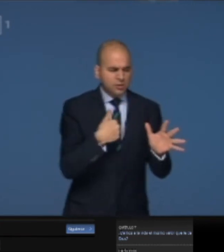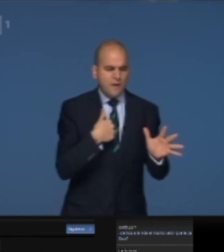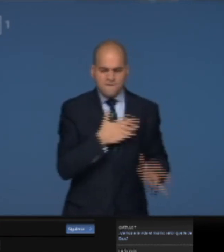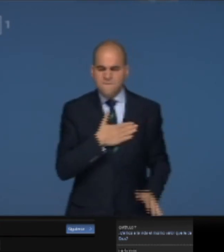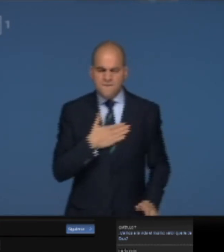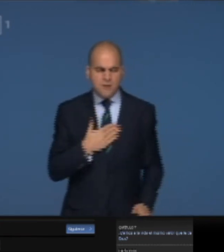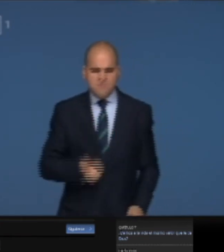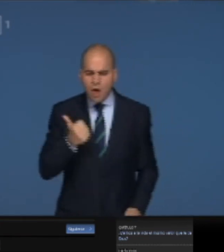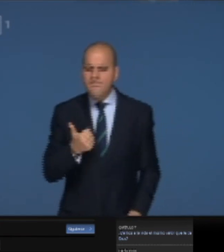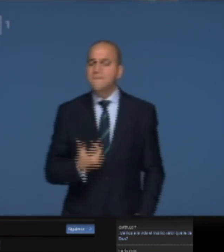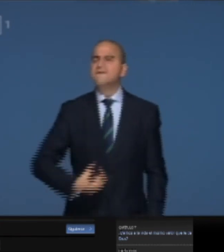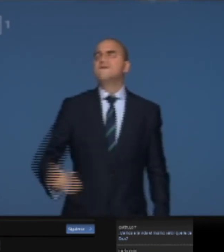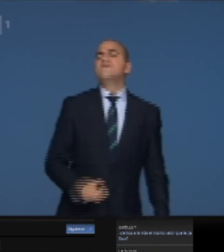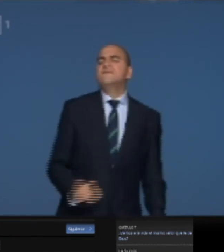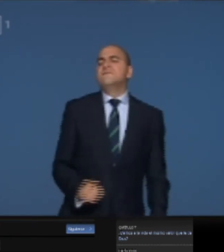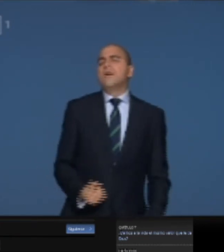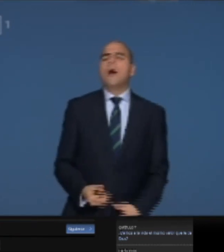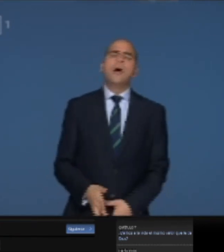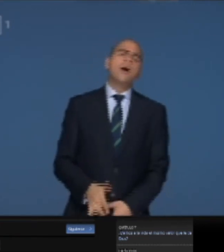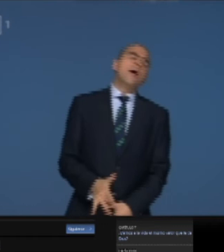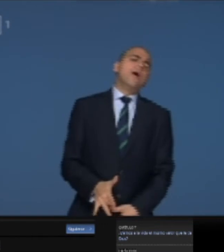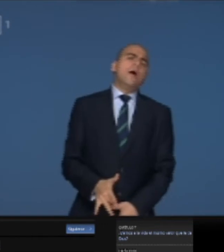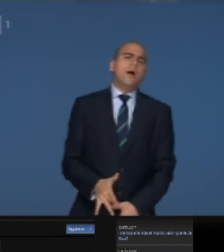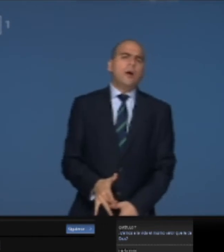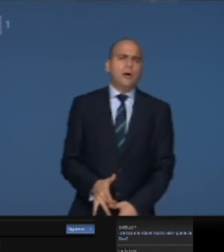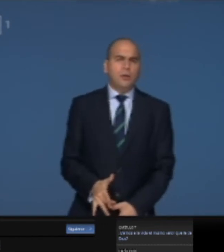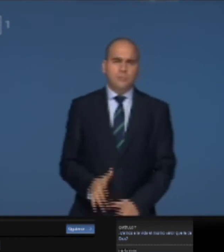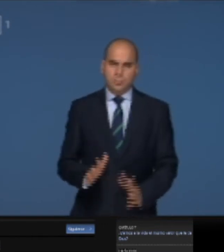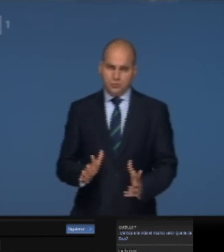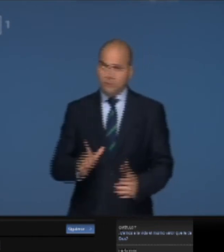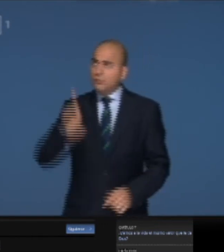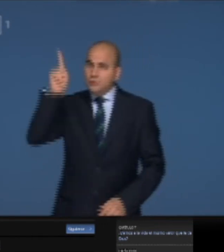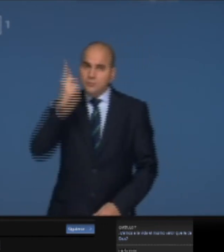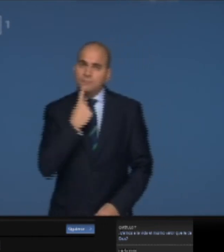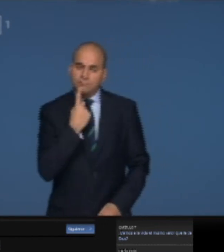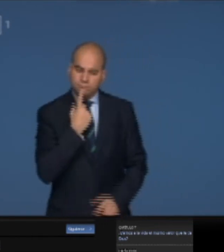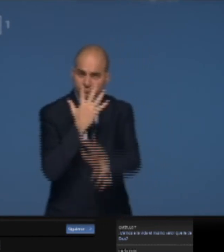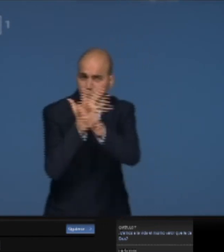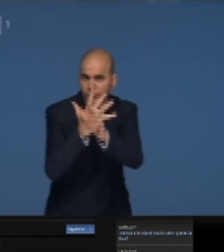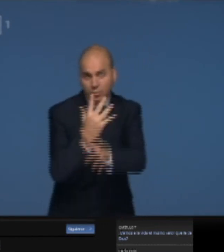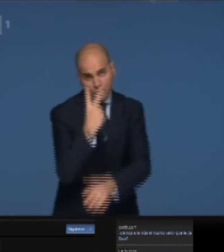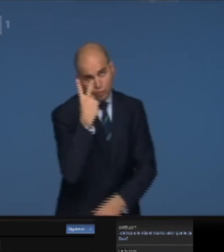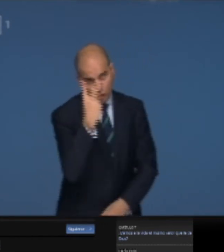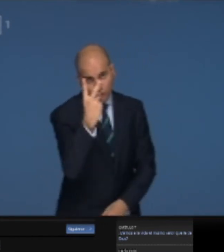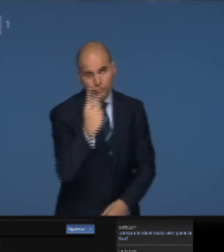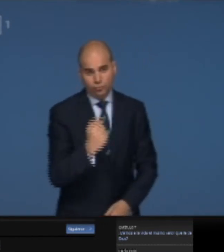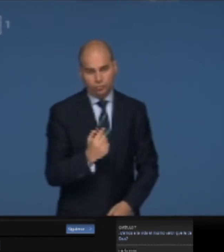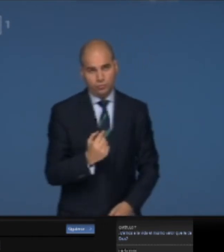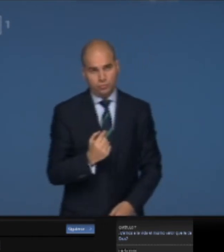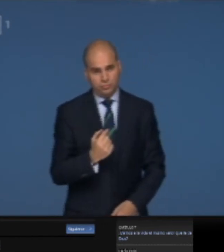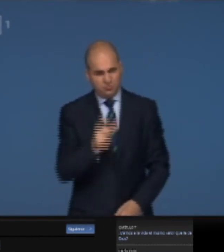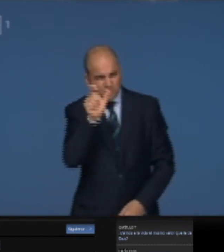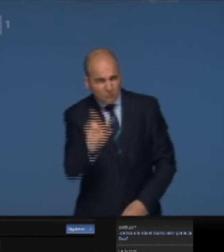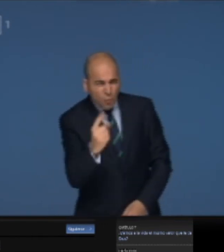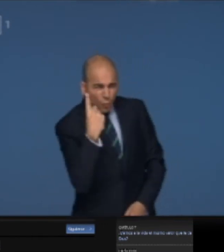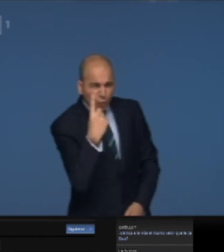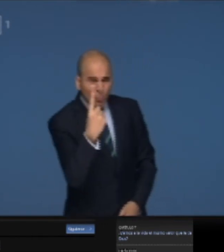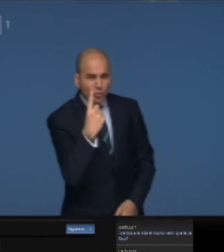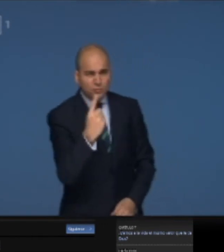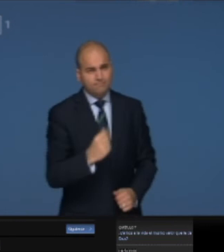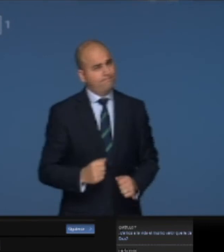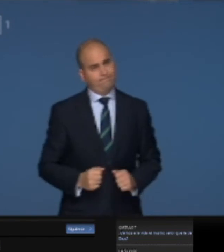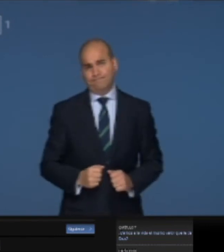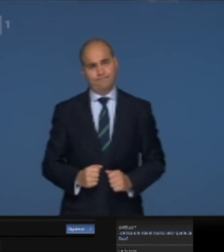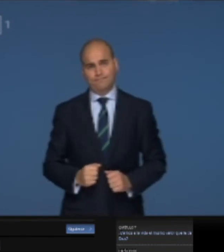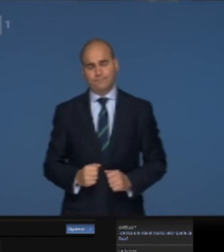inmundicia, más bien los excita. El apóstol Pablo escribió, «Amados, limpiémonos de